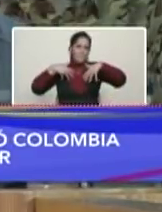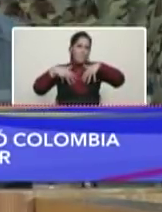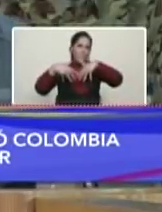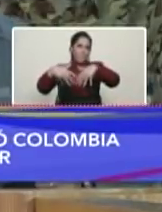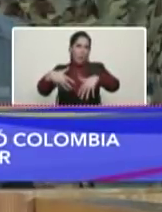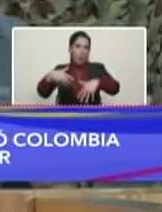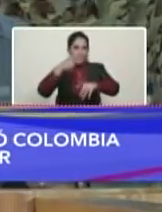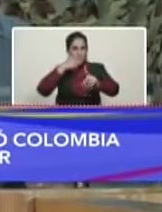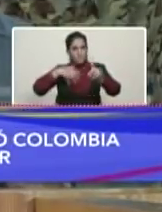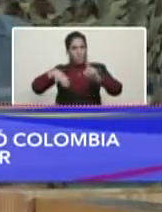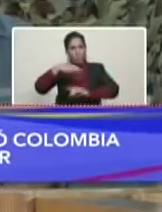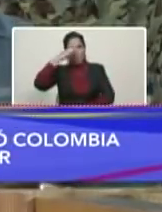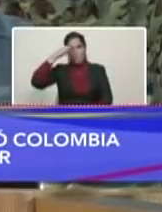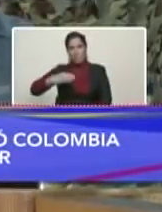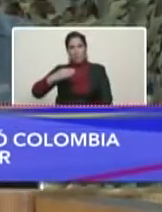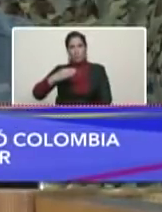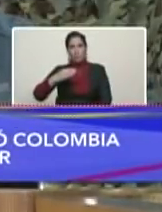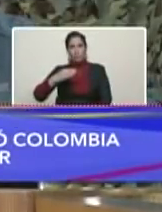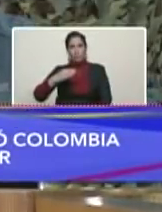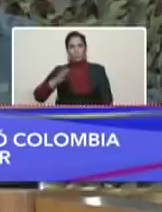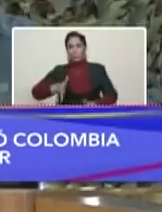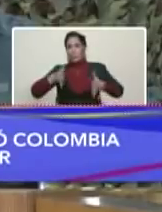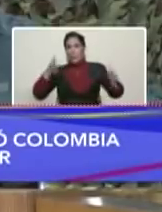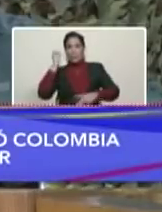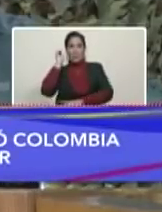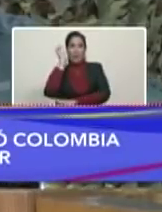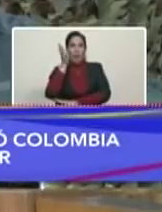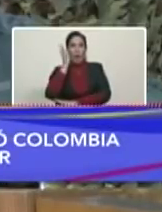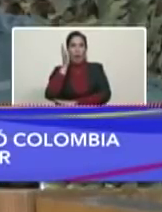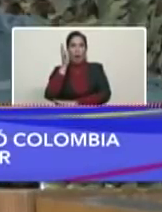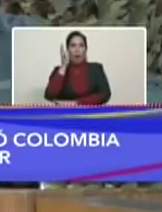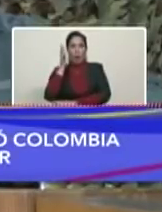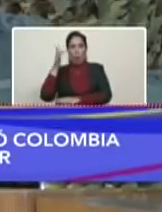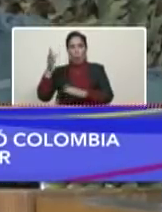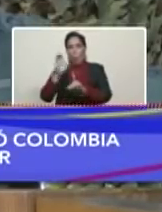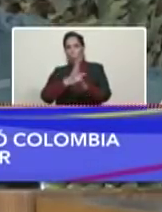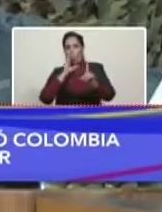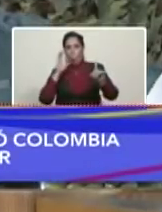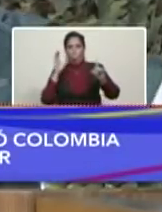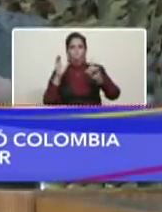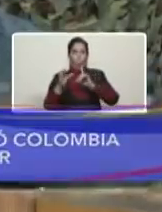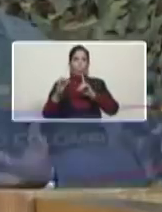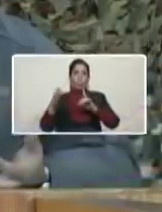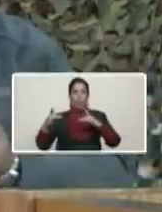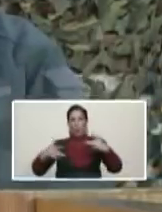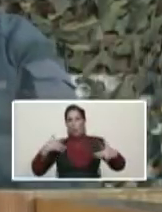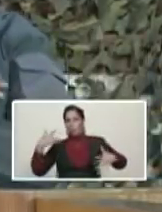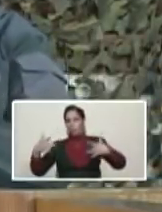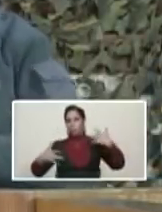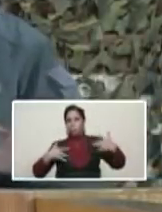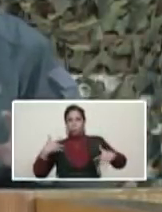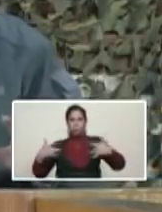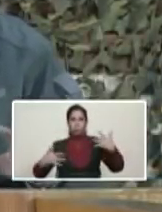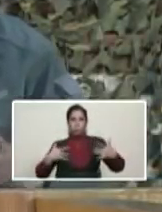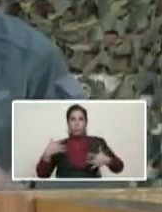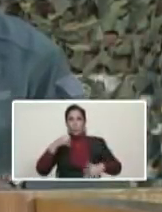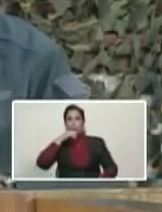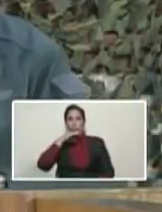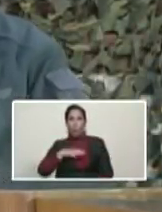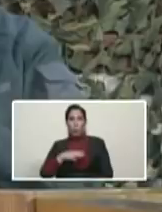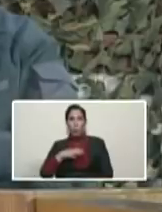cívico-militares, en grandes actos culturales e históricos cívico-militares en todo el